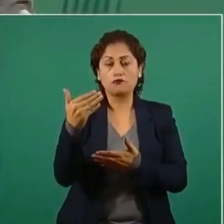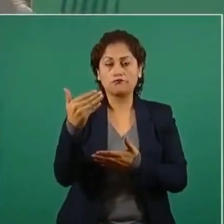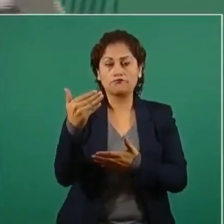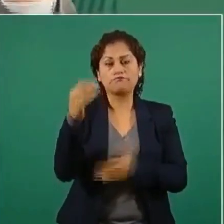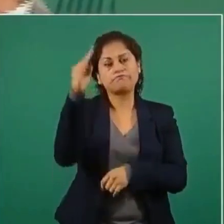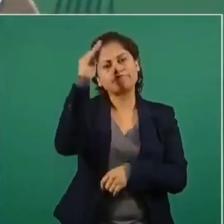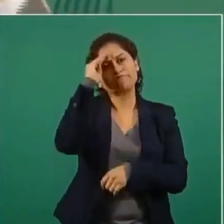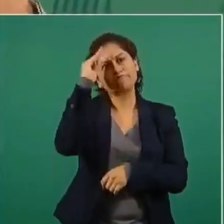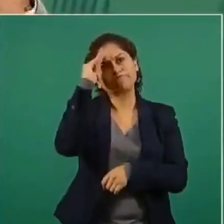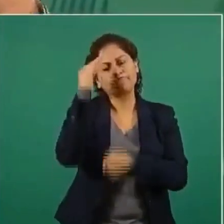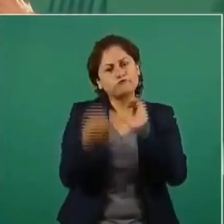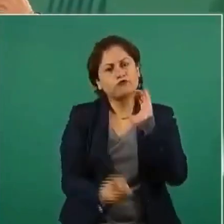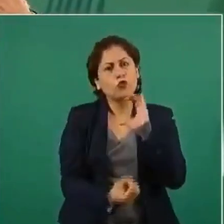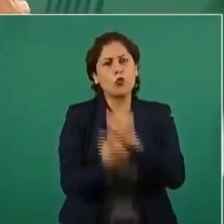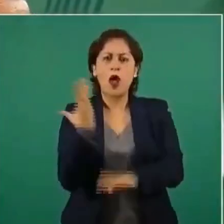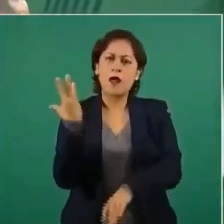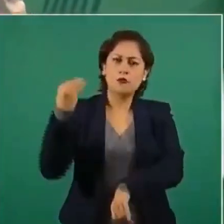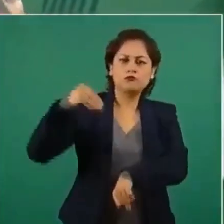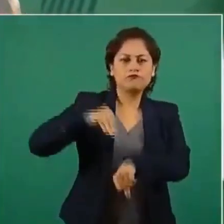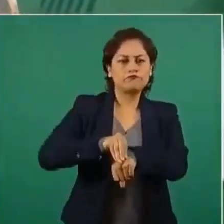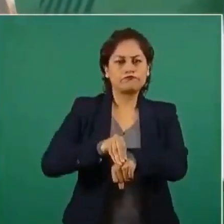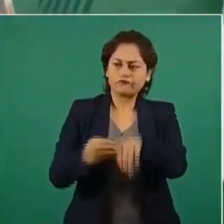lo nuevo.